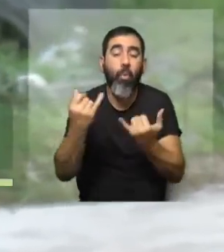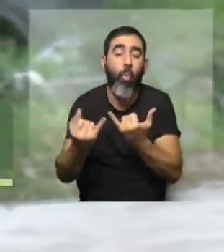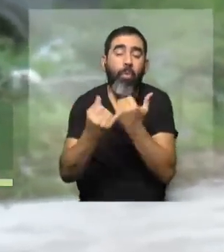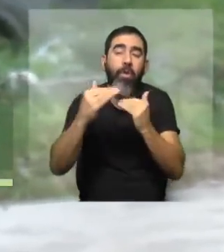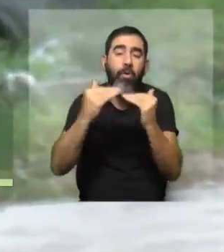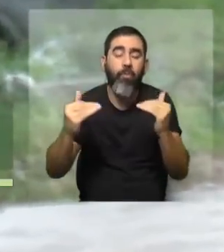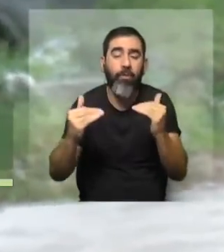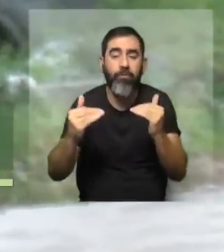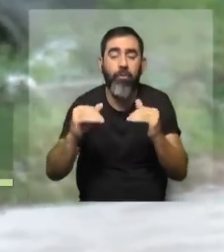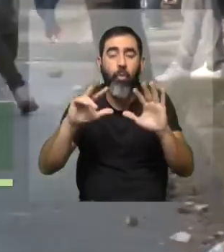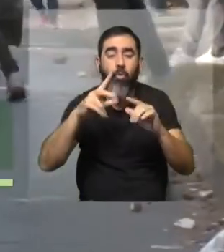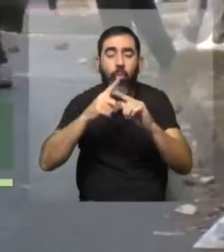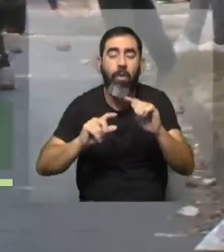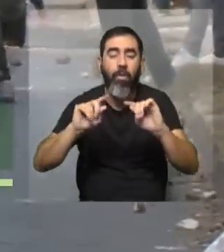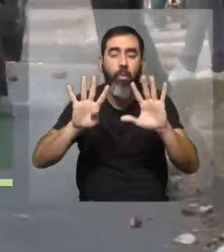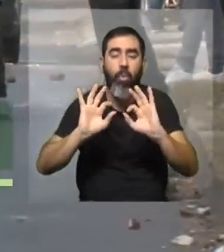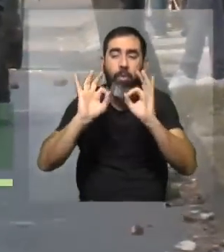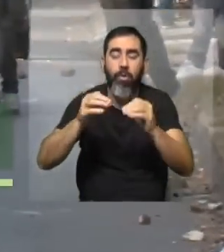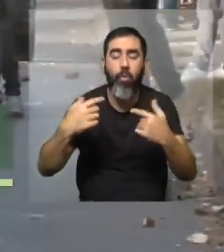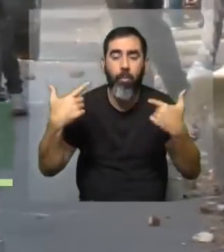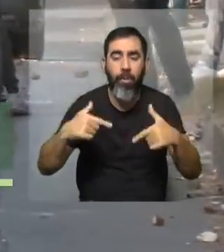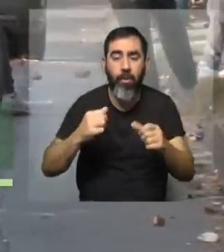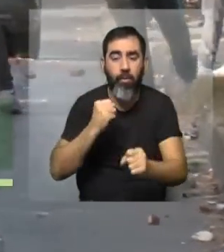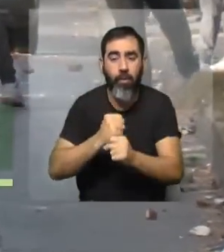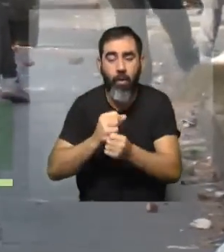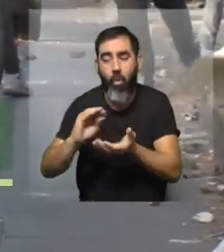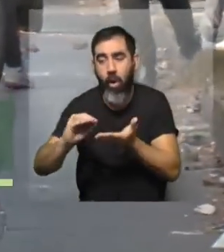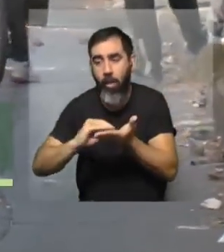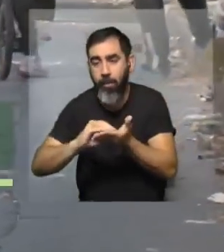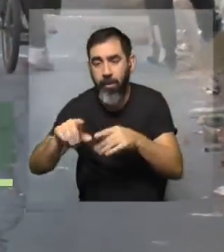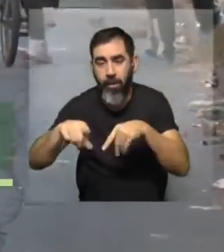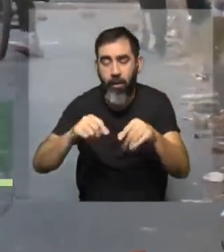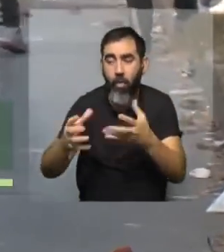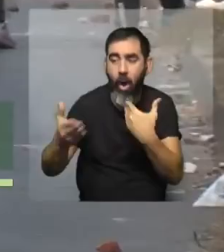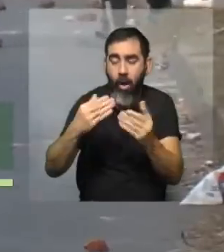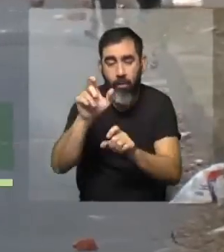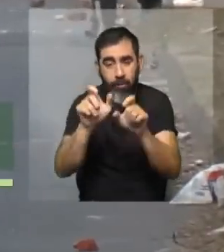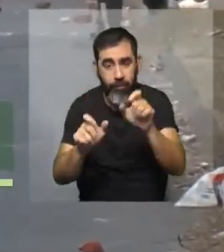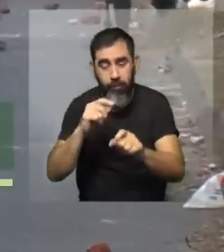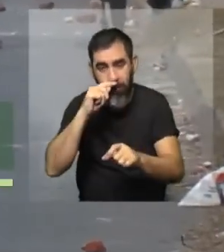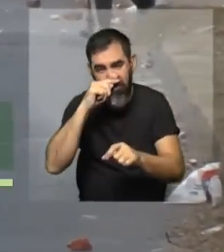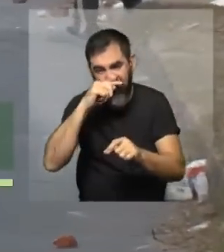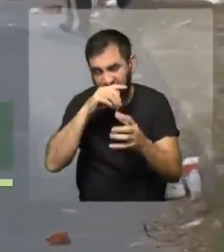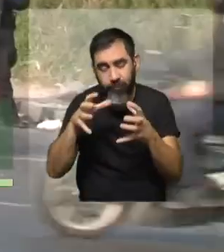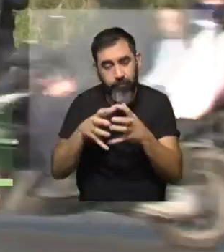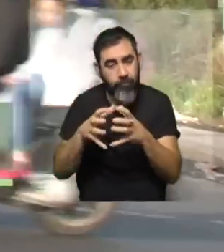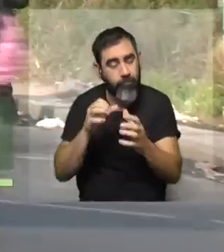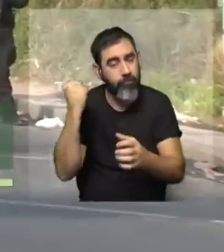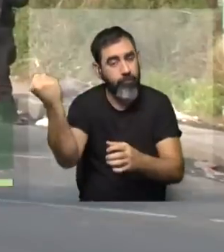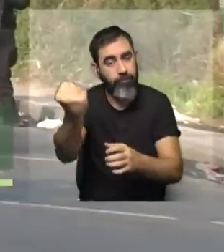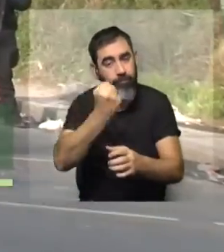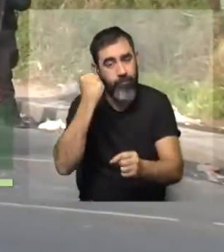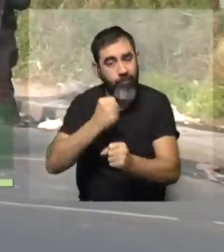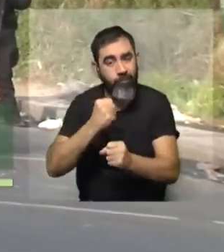trato de llegar ocho y media nueva al ministerio hacer más tarea administrativa charlar con el equipo trabajo mucho en equipo siempre Tratamos de